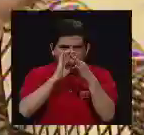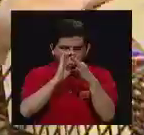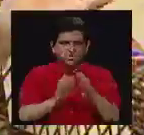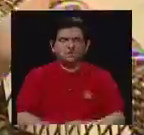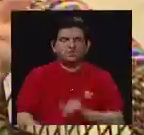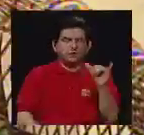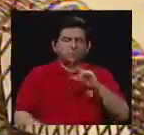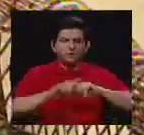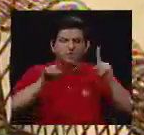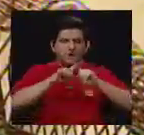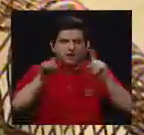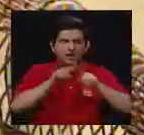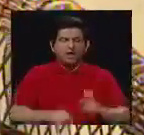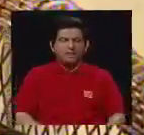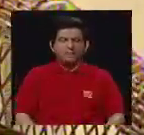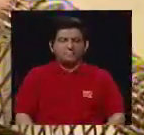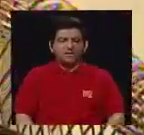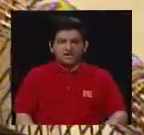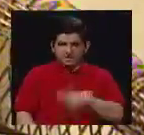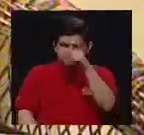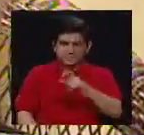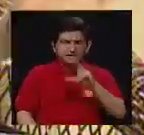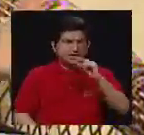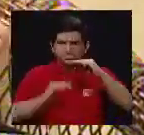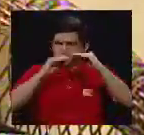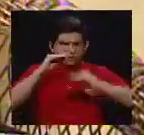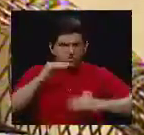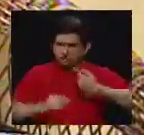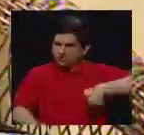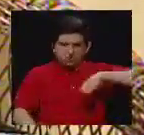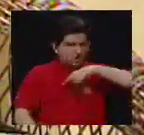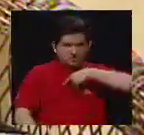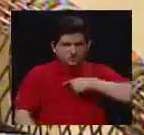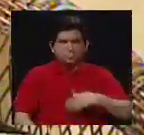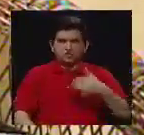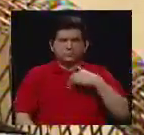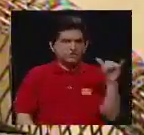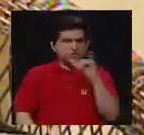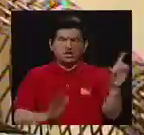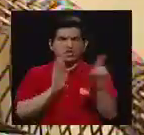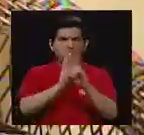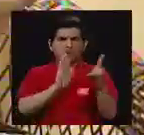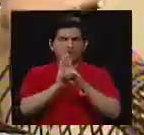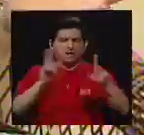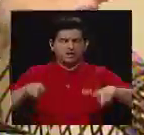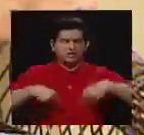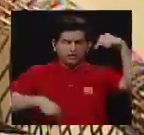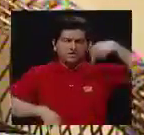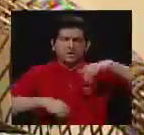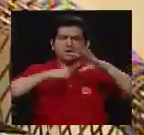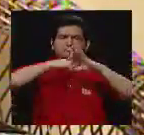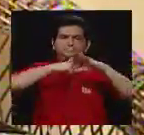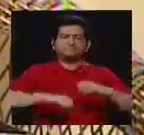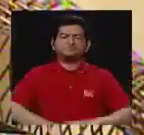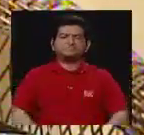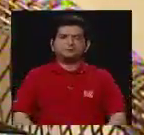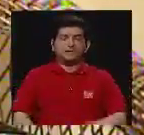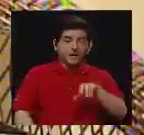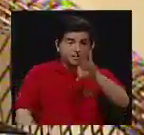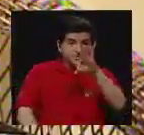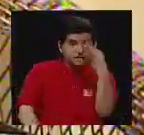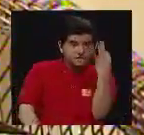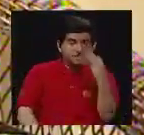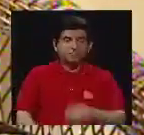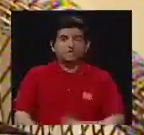cual pertenecemos junto con otras especies que no son inferiores a las nuestras y que tienen igual derecho a vivir aquí,